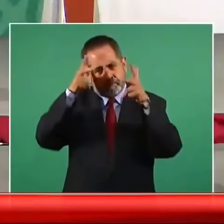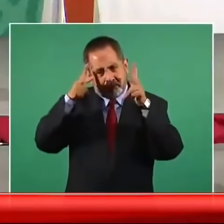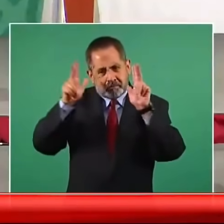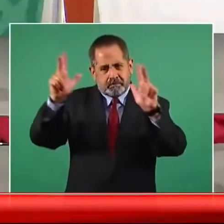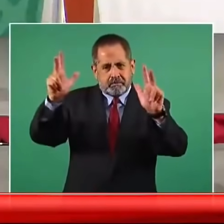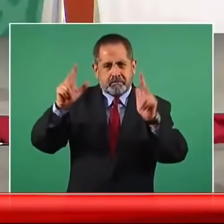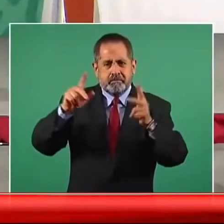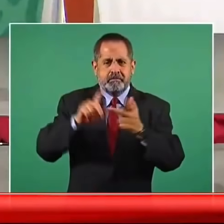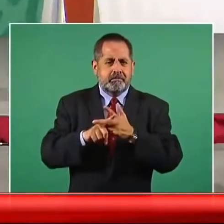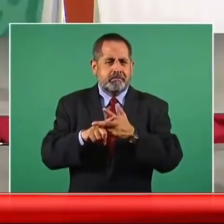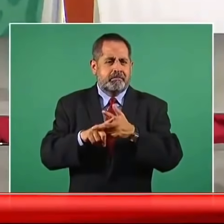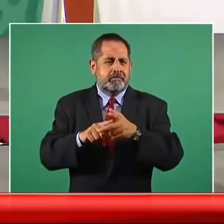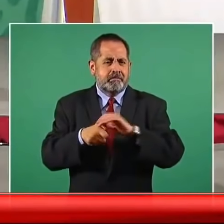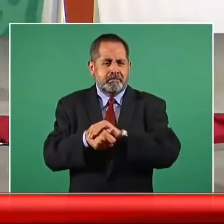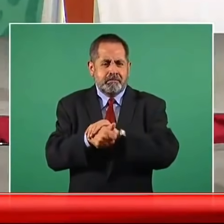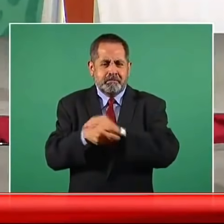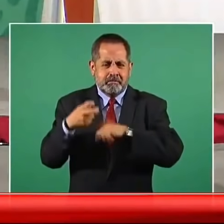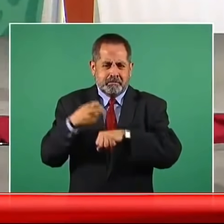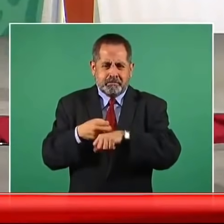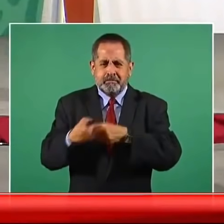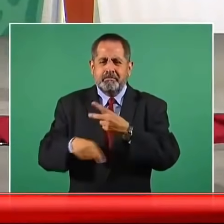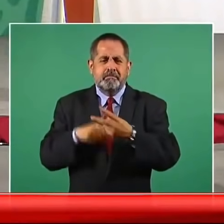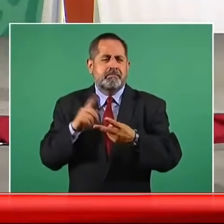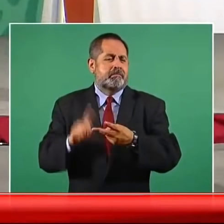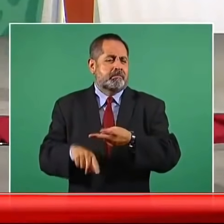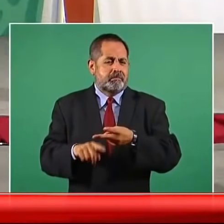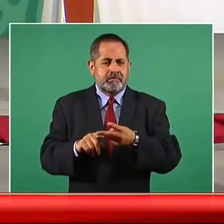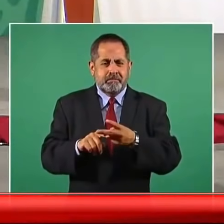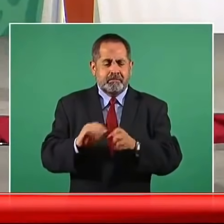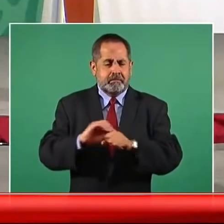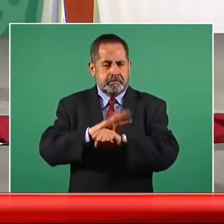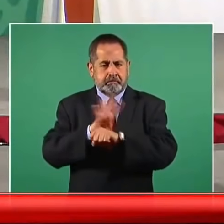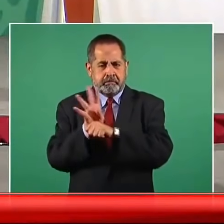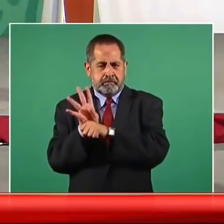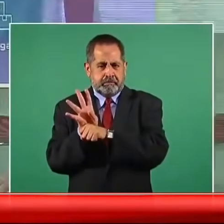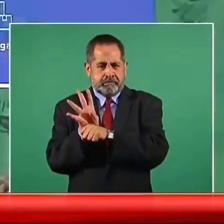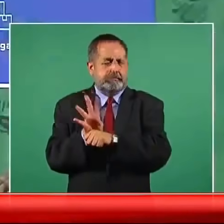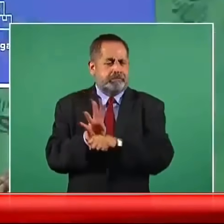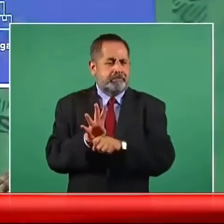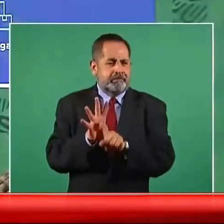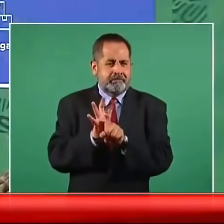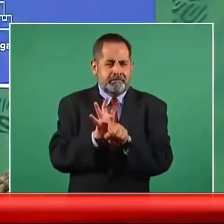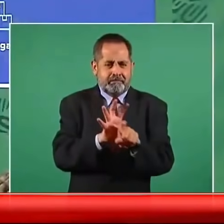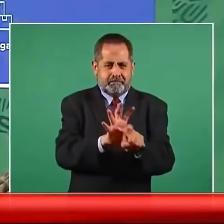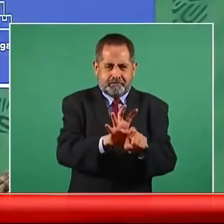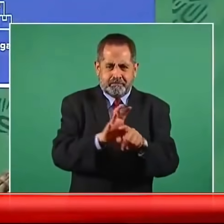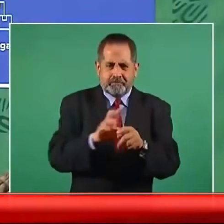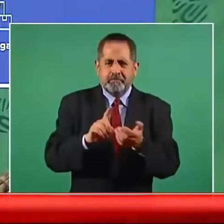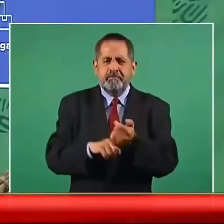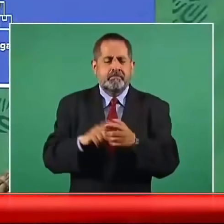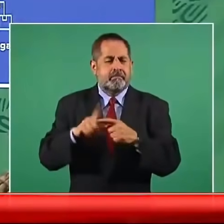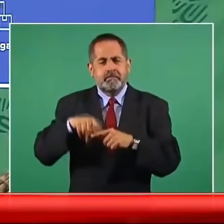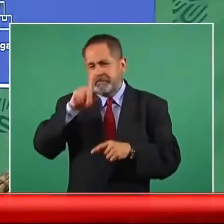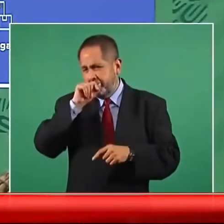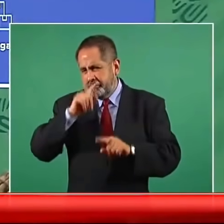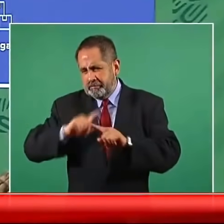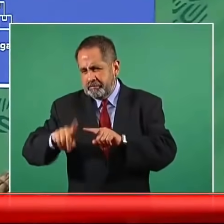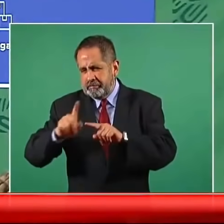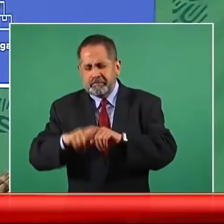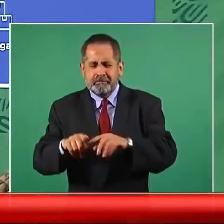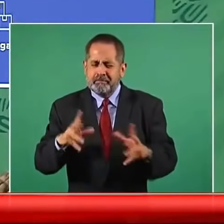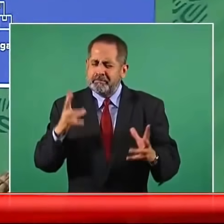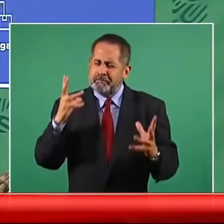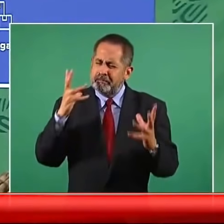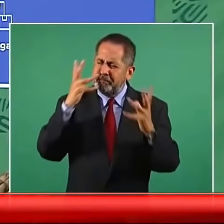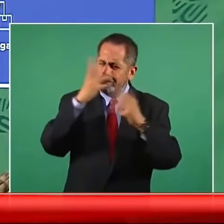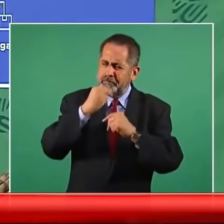y armadillos y pavos reales y pájaros. Esto es una